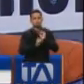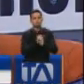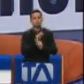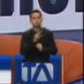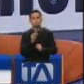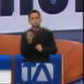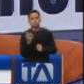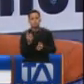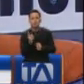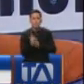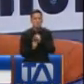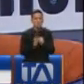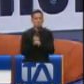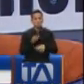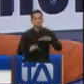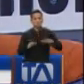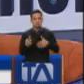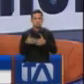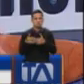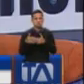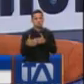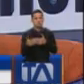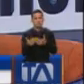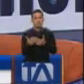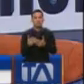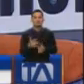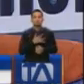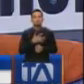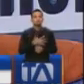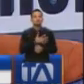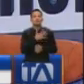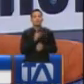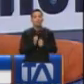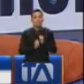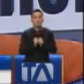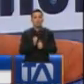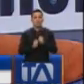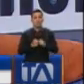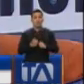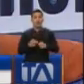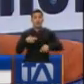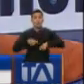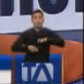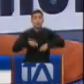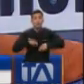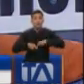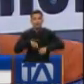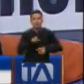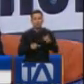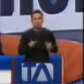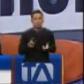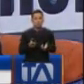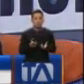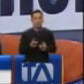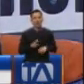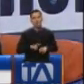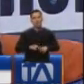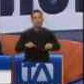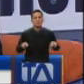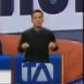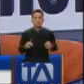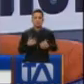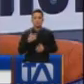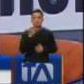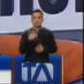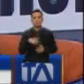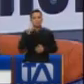ya tiene un poquito más de un año, ha sido justamente el visibilizar una problemática que casi se había vuelto normal en el trayecto de las mujeres en el transporte